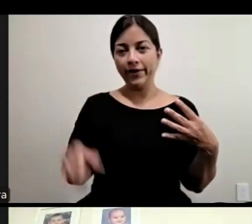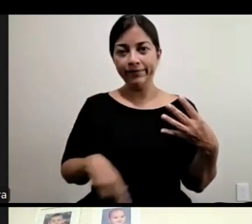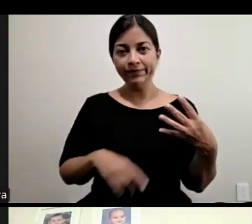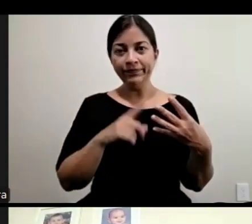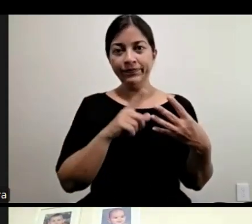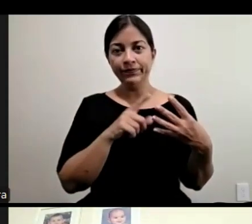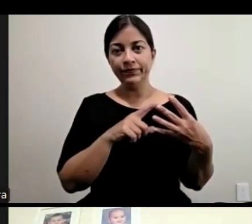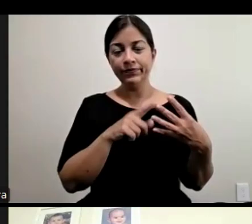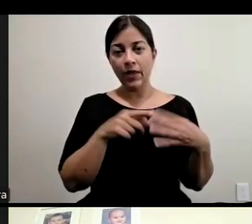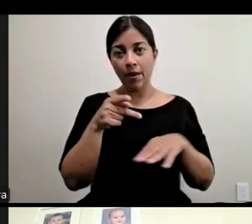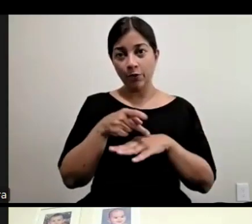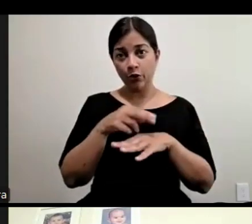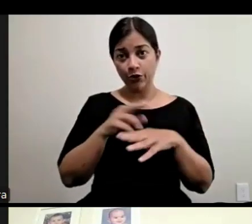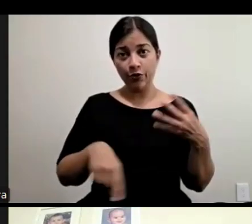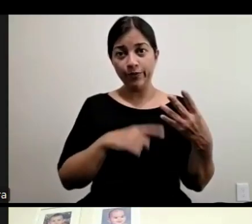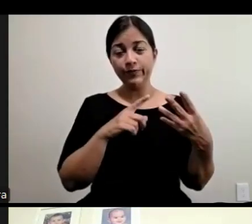Puerto Rico,